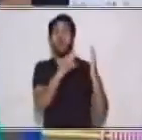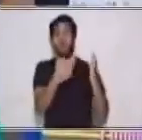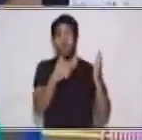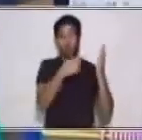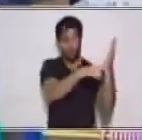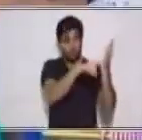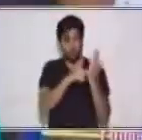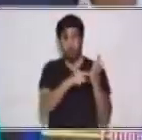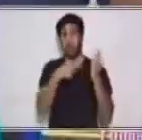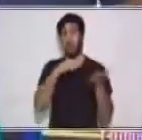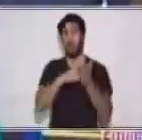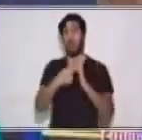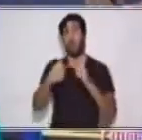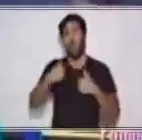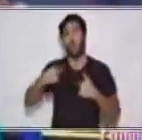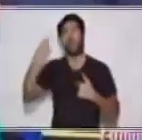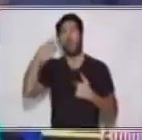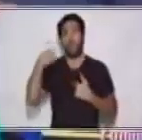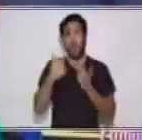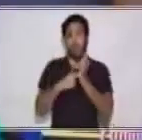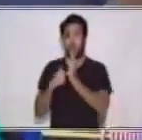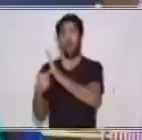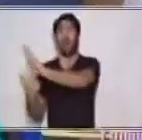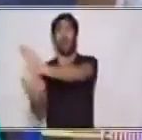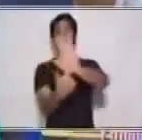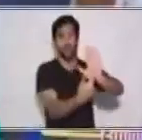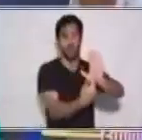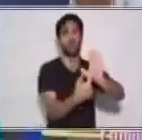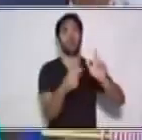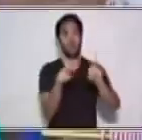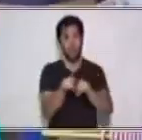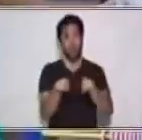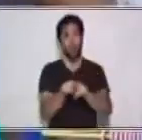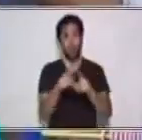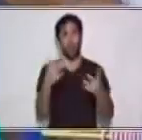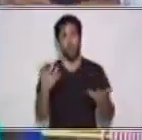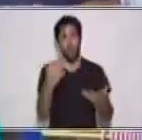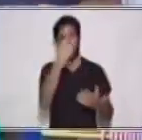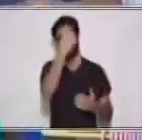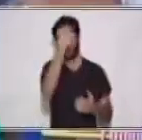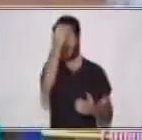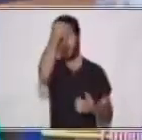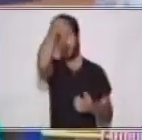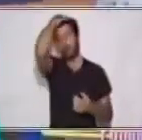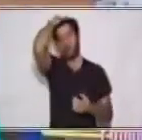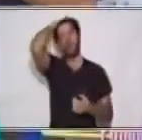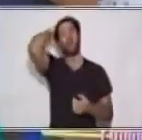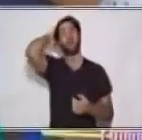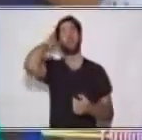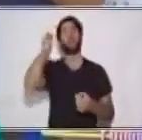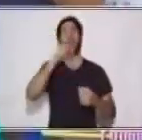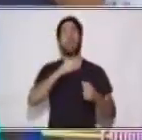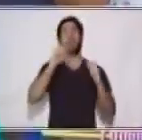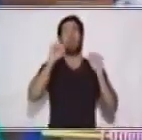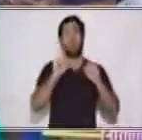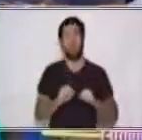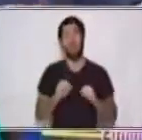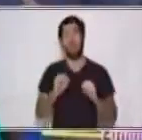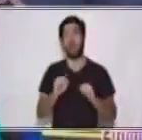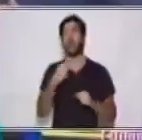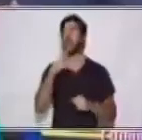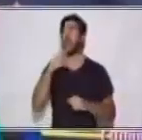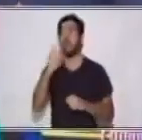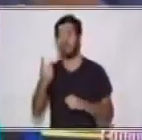aquellas que en cierto sentido se les denominan como científicas, que se pueden comprobar, que se pueden refutar, es